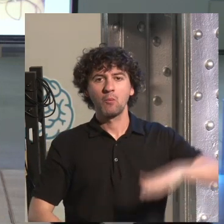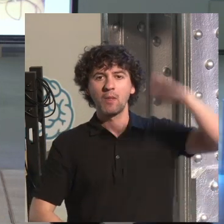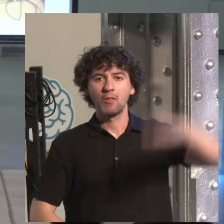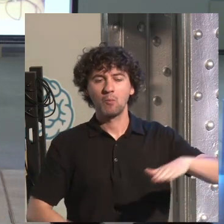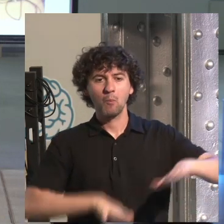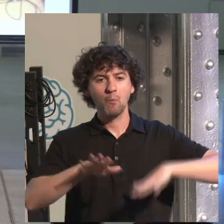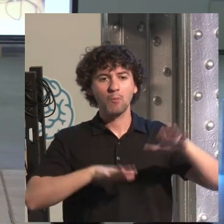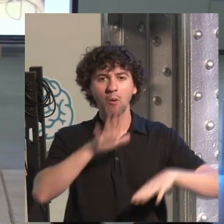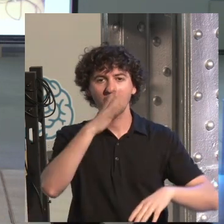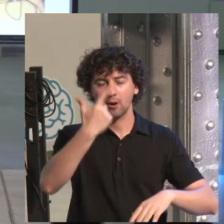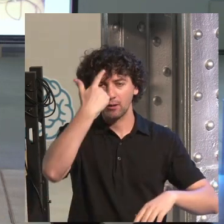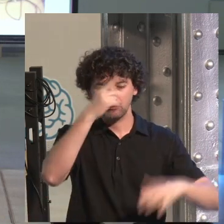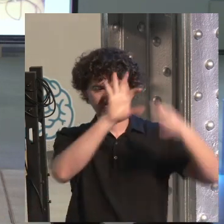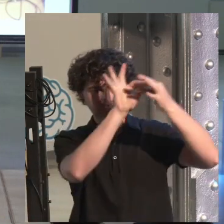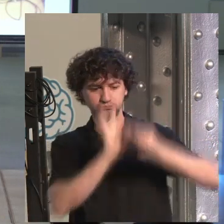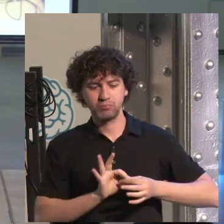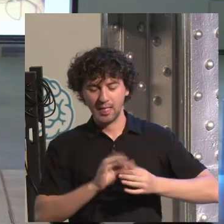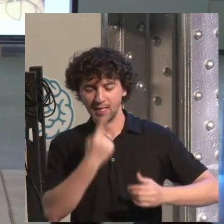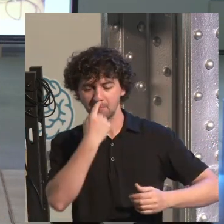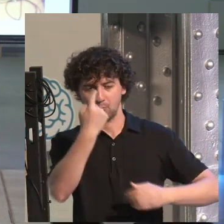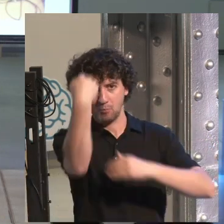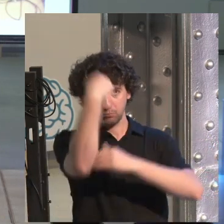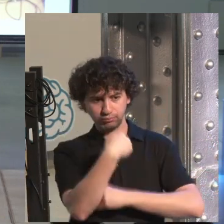activando la parte del cerebro que le dice que mueva el brazo.